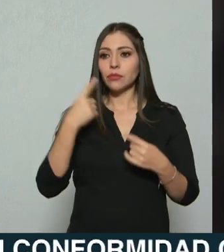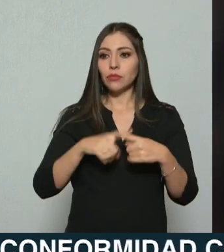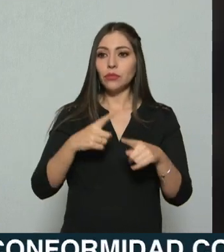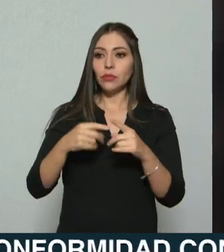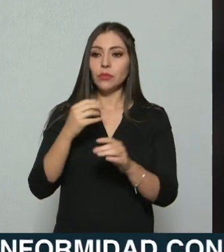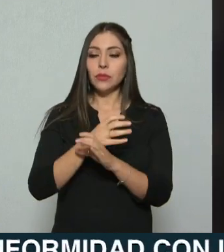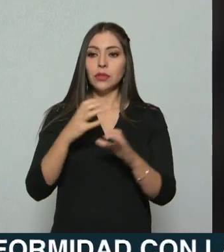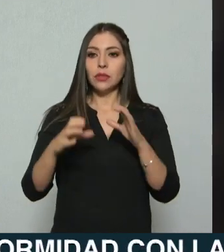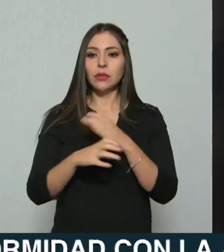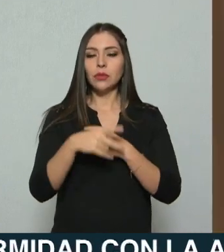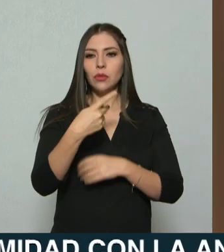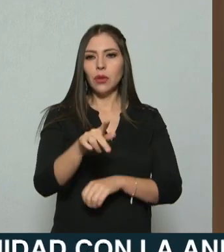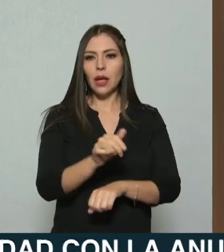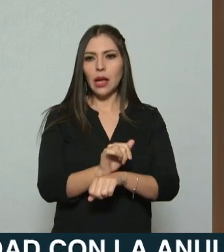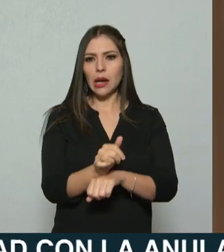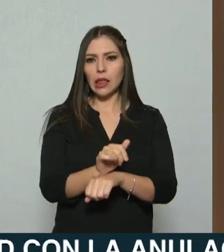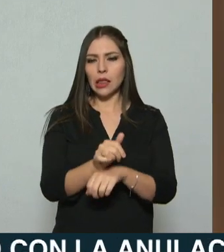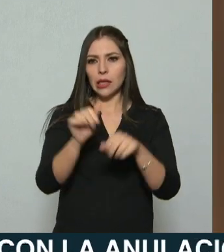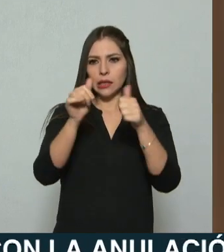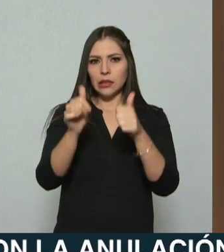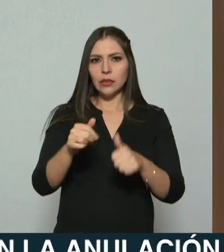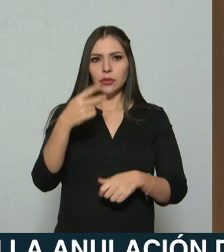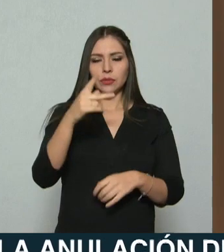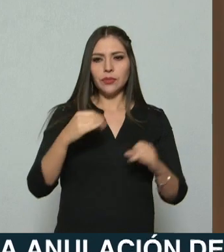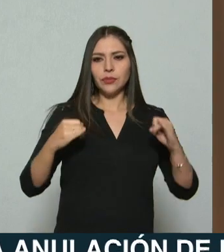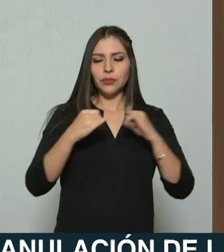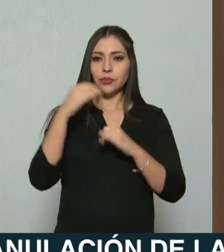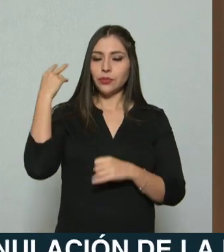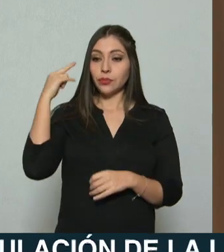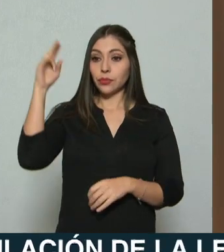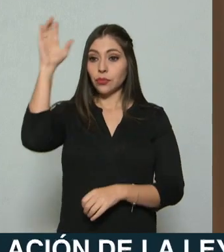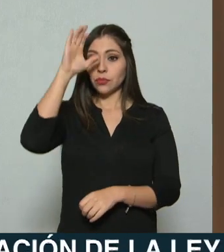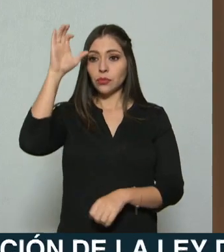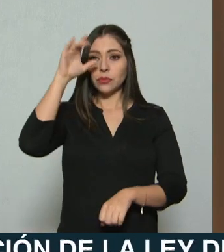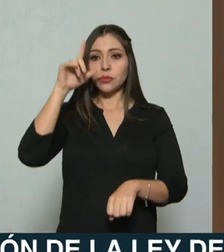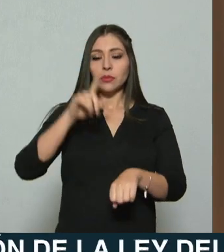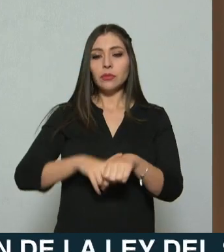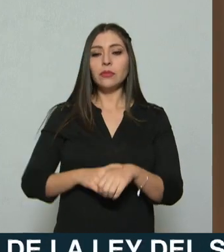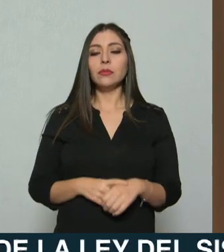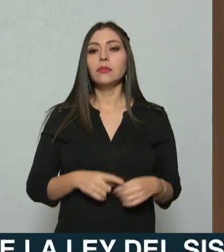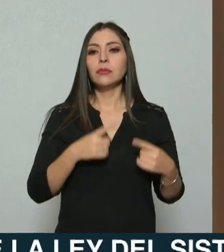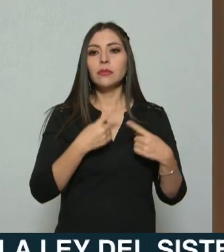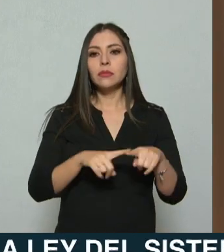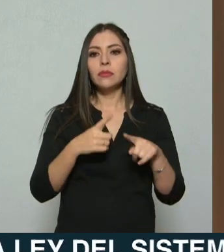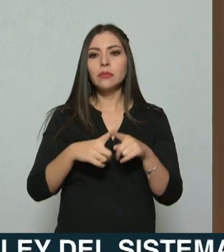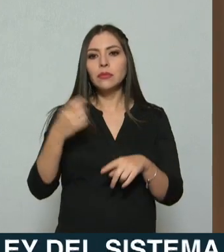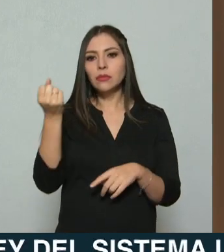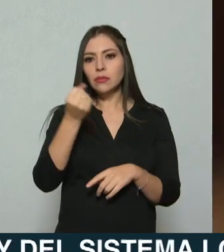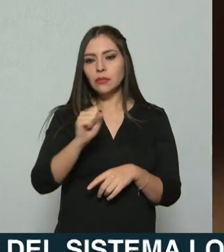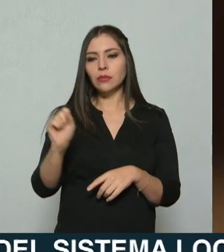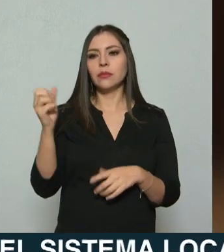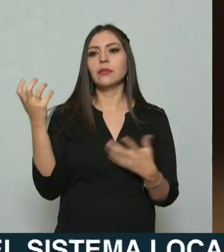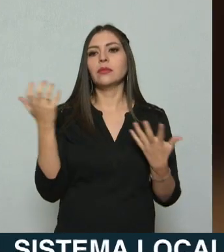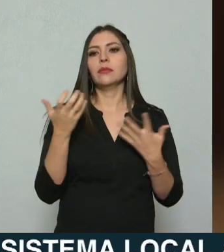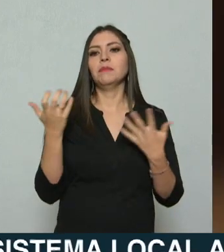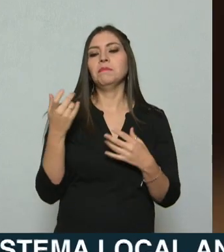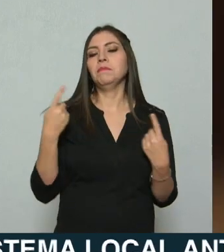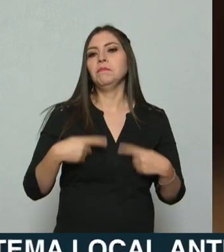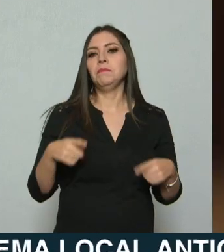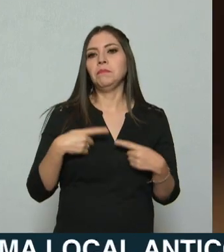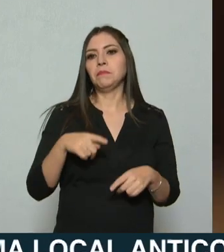artísticas del Instituto Veracruzano de la Cultura, obra de grandes autores como Diego Rivera, María